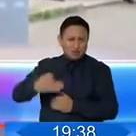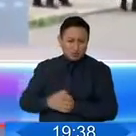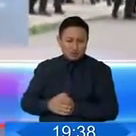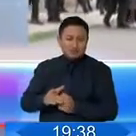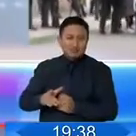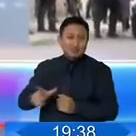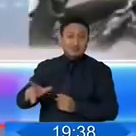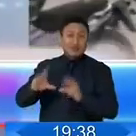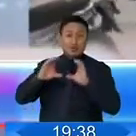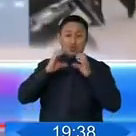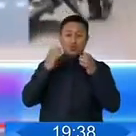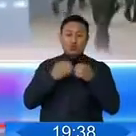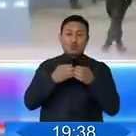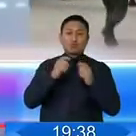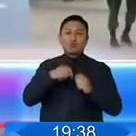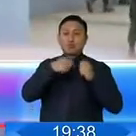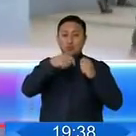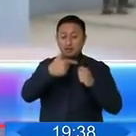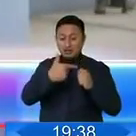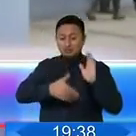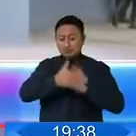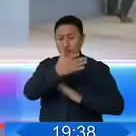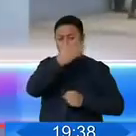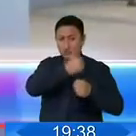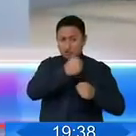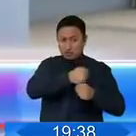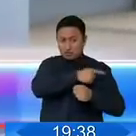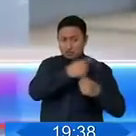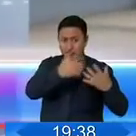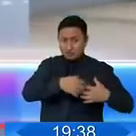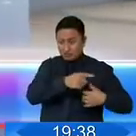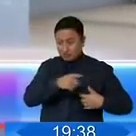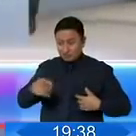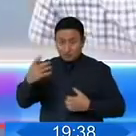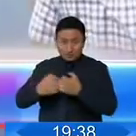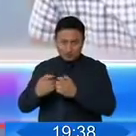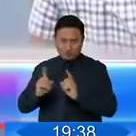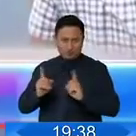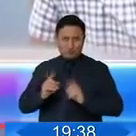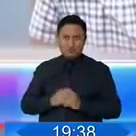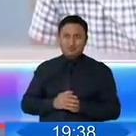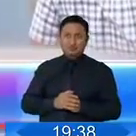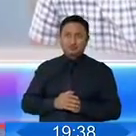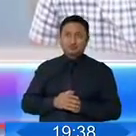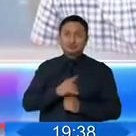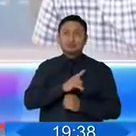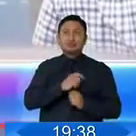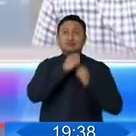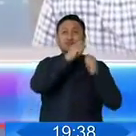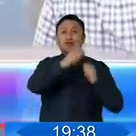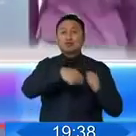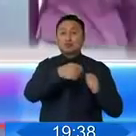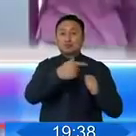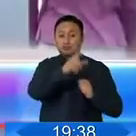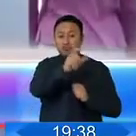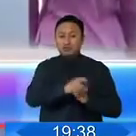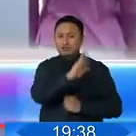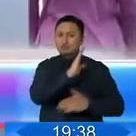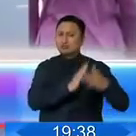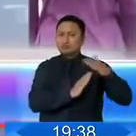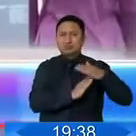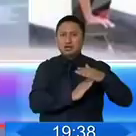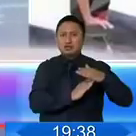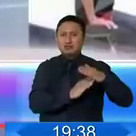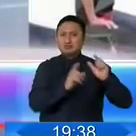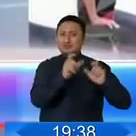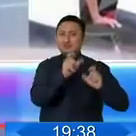sector de pesca artesanal lo que quiere es salir a trabajar, ser productivos y no hacer actos vandálicos. Los pescadores artesanales somos gente de paz,